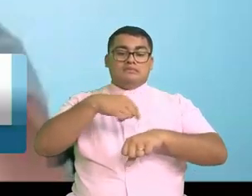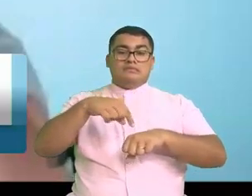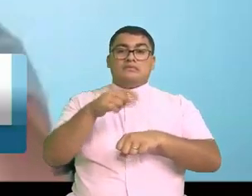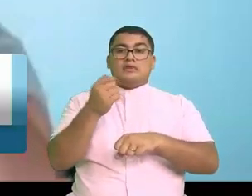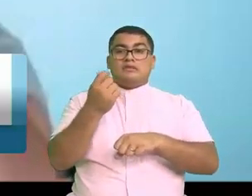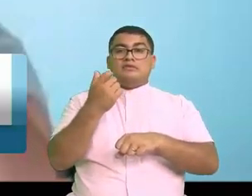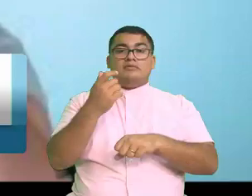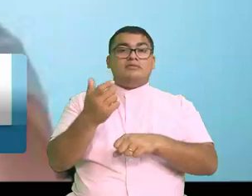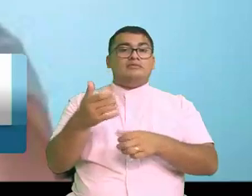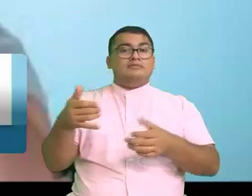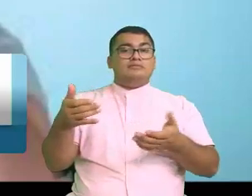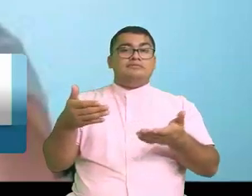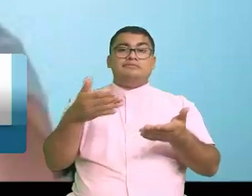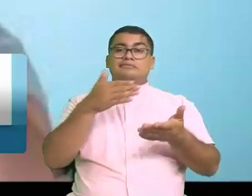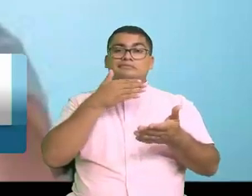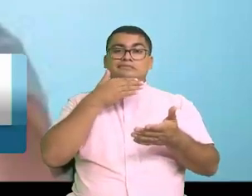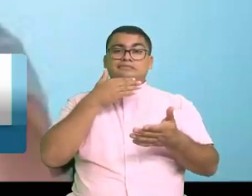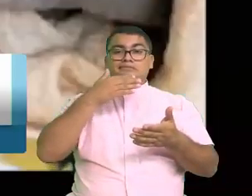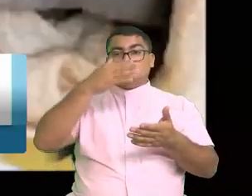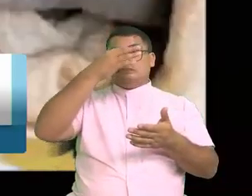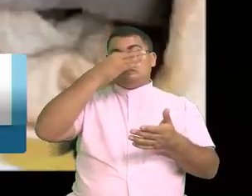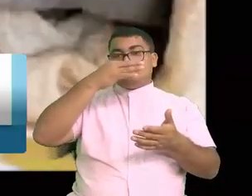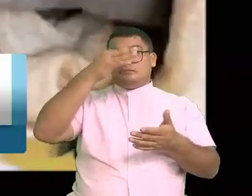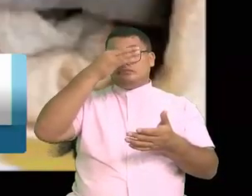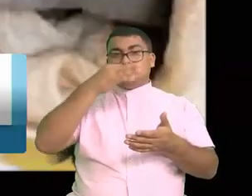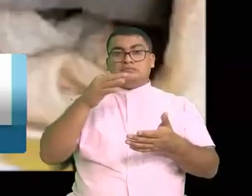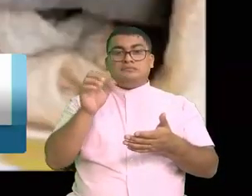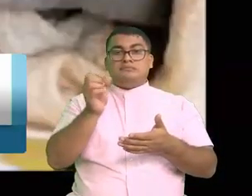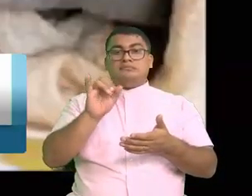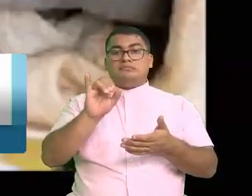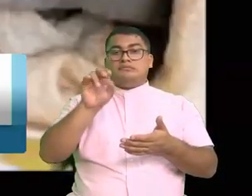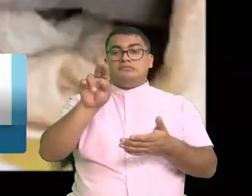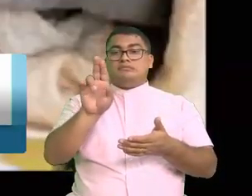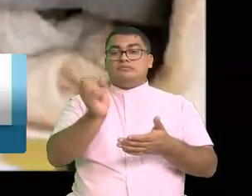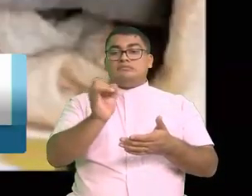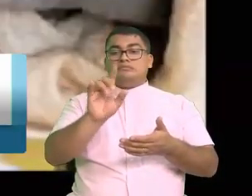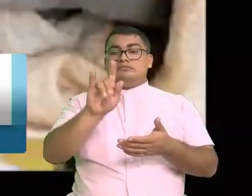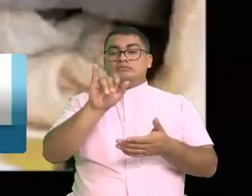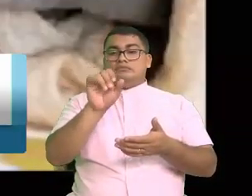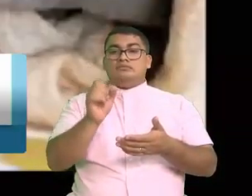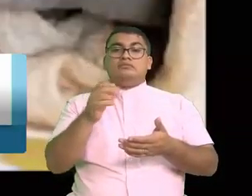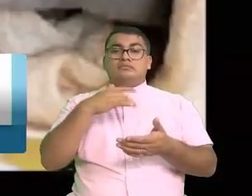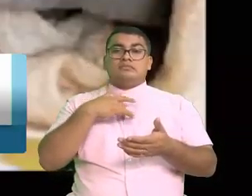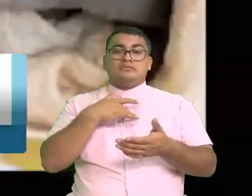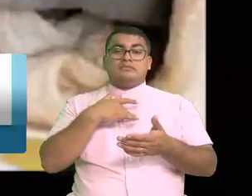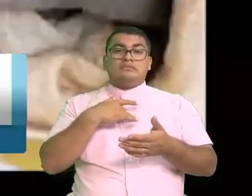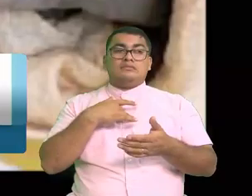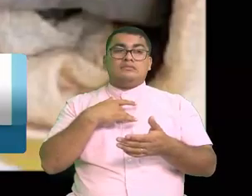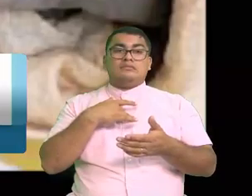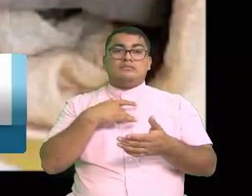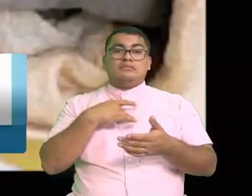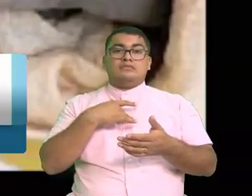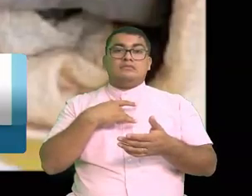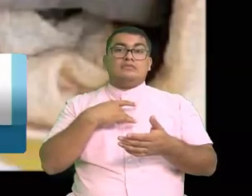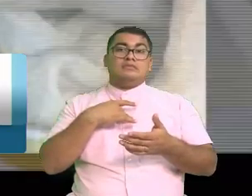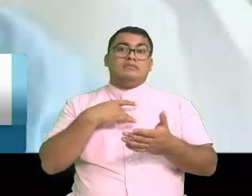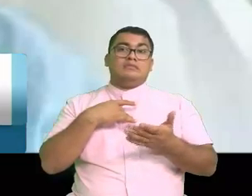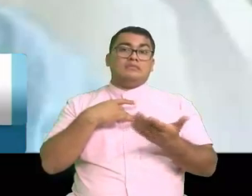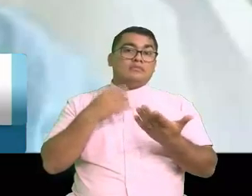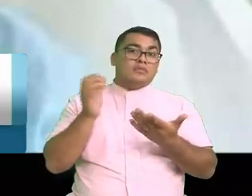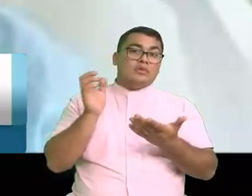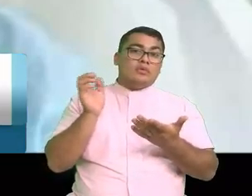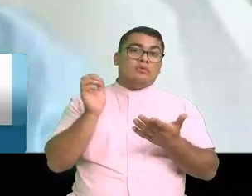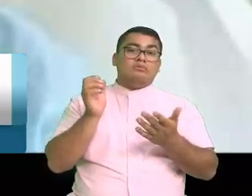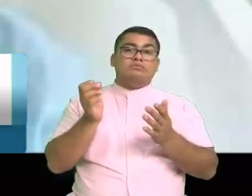mejorado de los síntomas de sinusitis, pues ya es necesario, o hay algún cambio